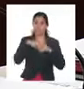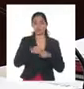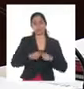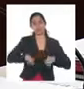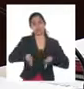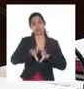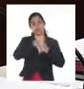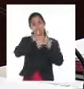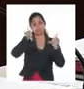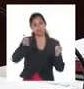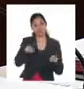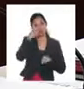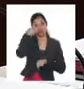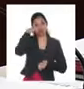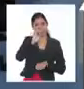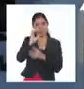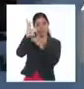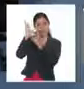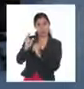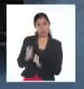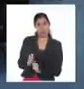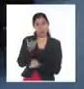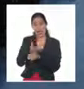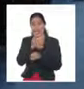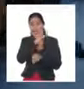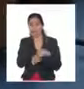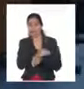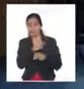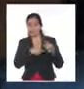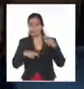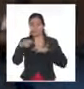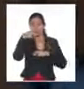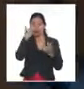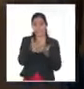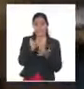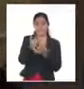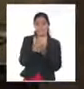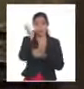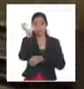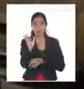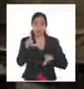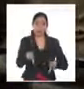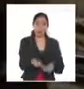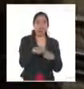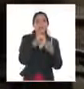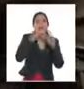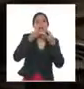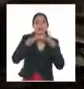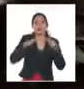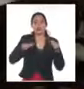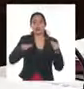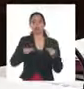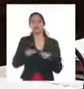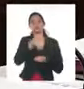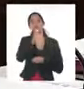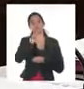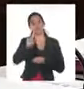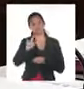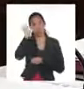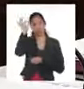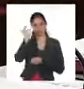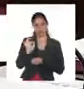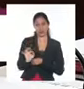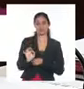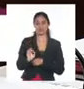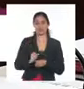que se reflejó en los resultados de la última zafra, donde apenas se cumplió el plan de azúcar en un 39%. Además, está decir